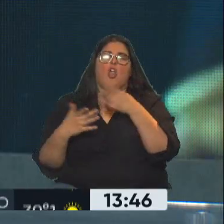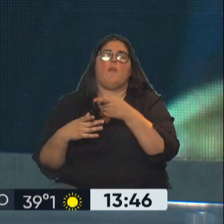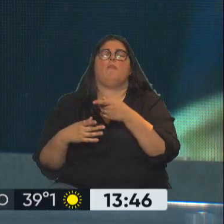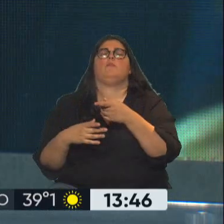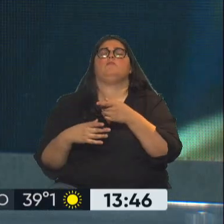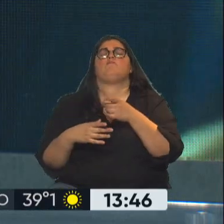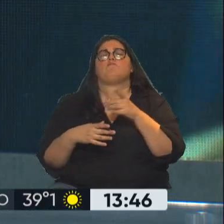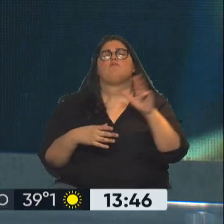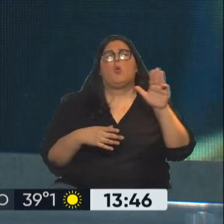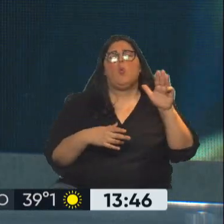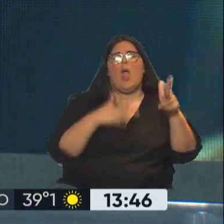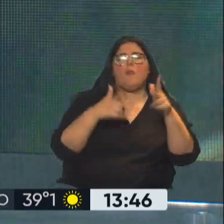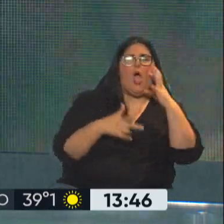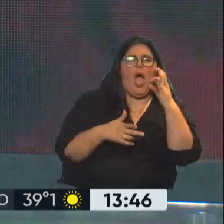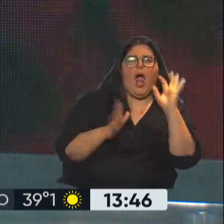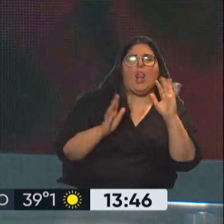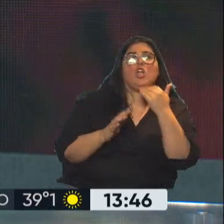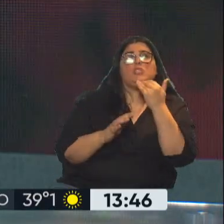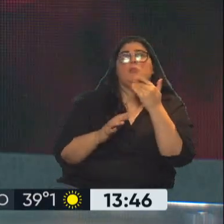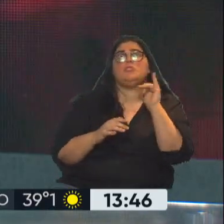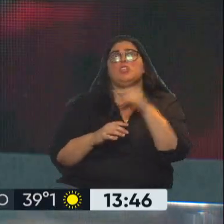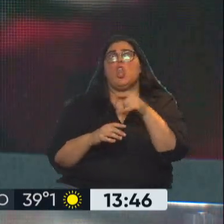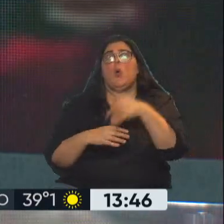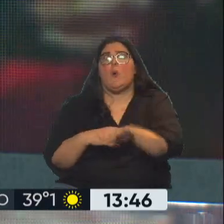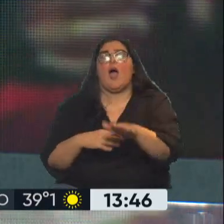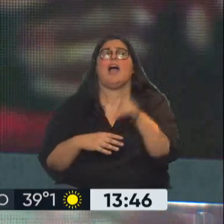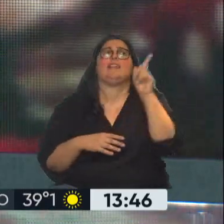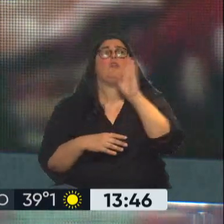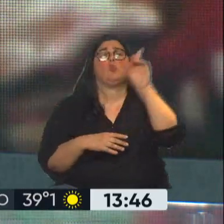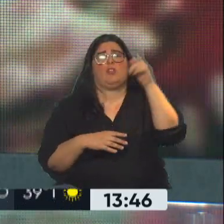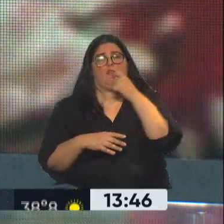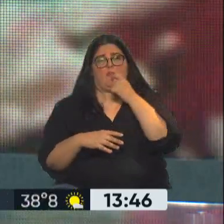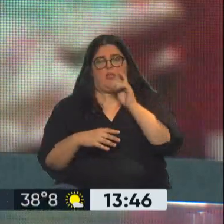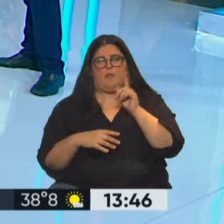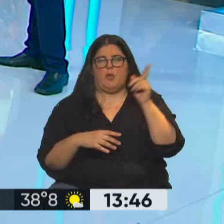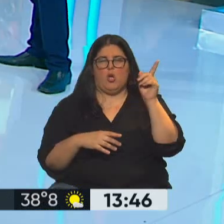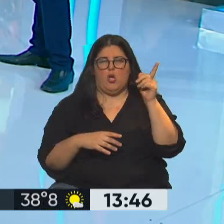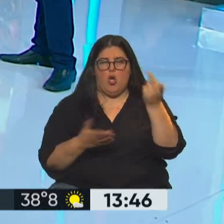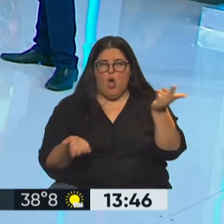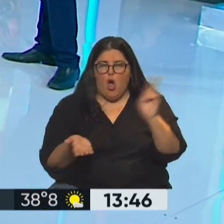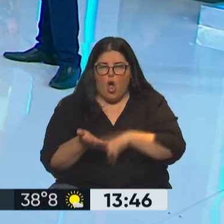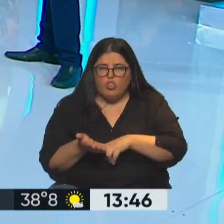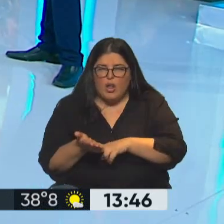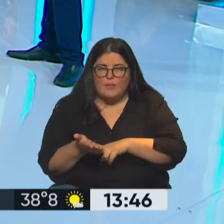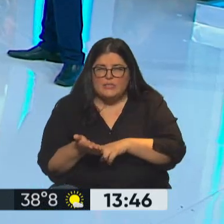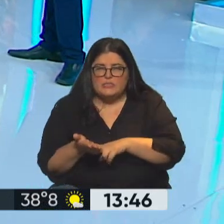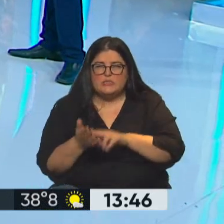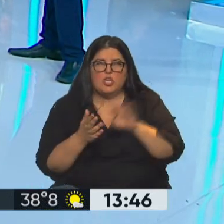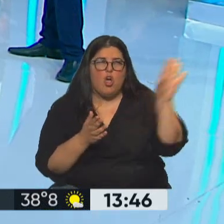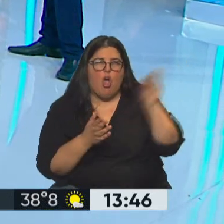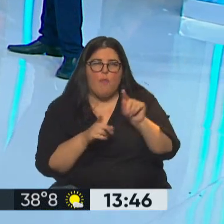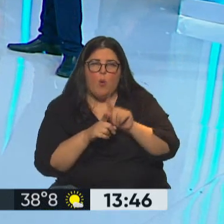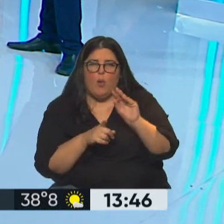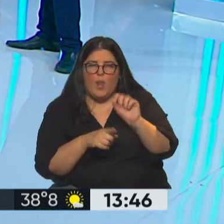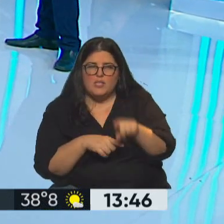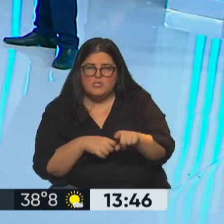y no sabemos si va a pasar. Esto está sucediendo en Estados Unidos. ¿Va a repetirse ese modelo en Brasil? Bueno, Ever me decía